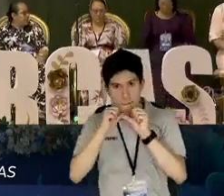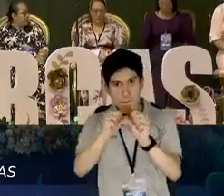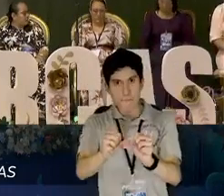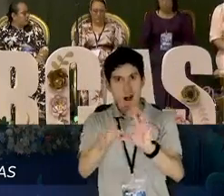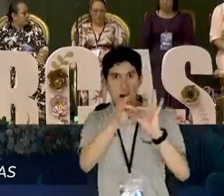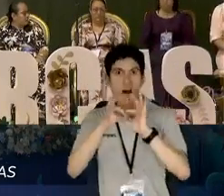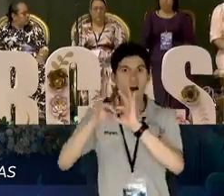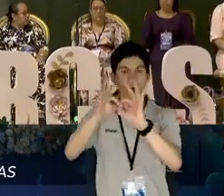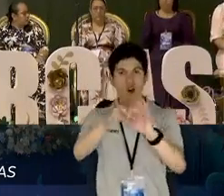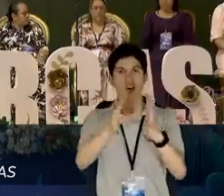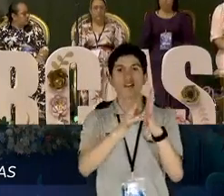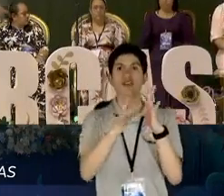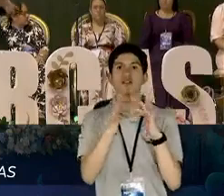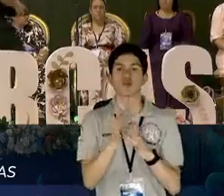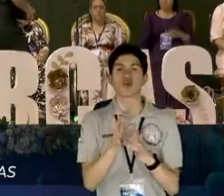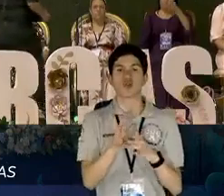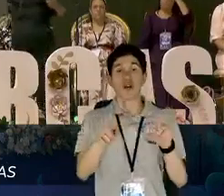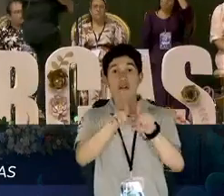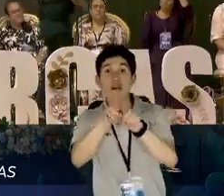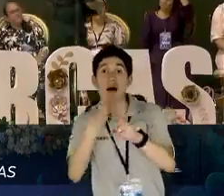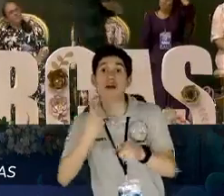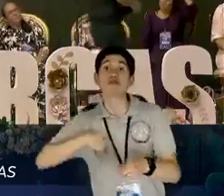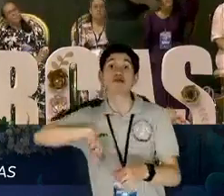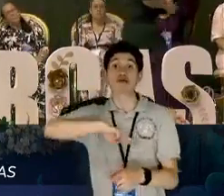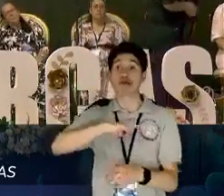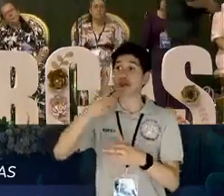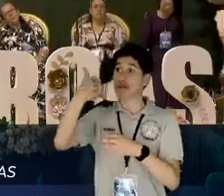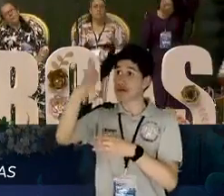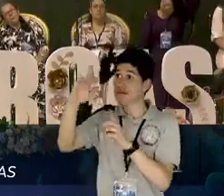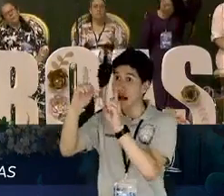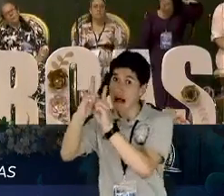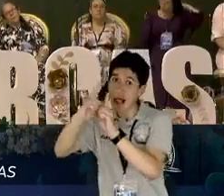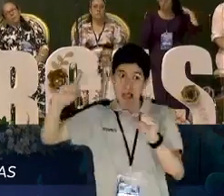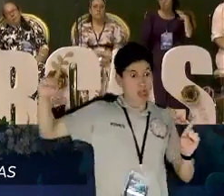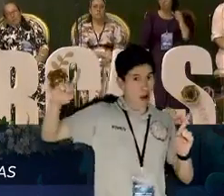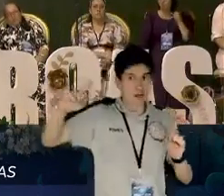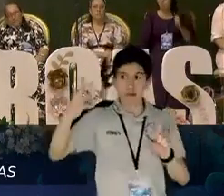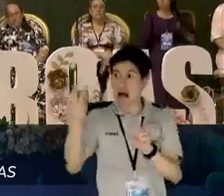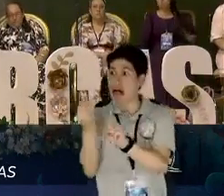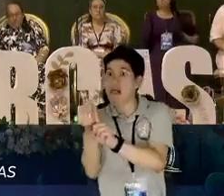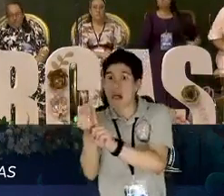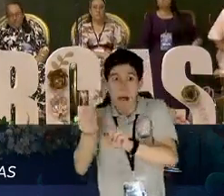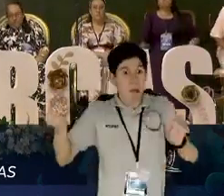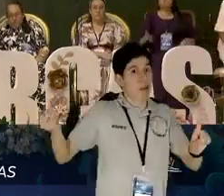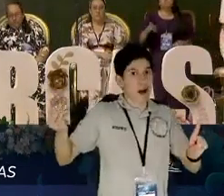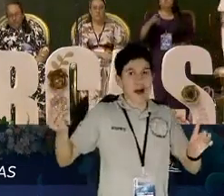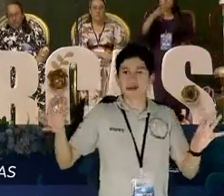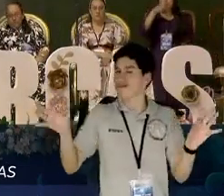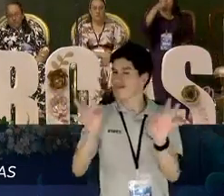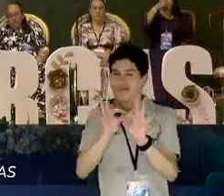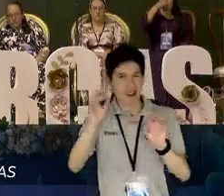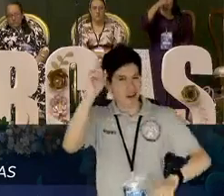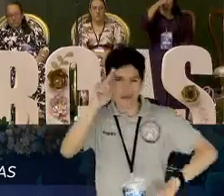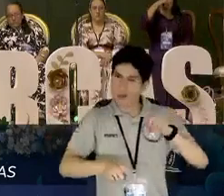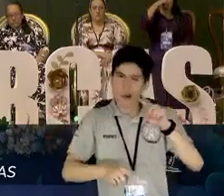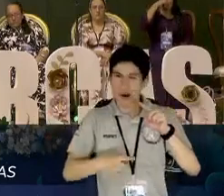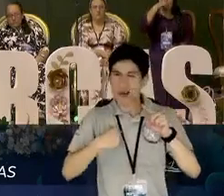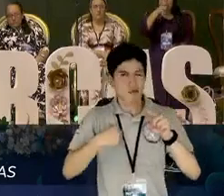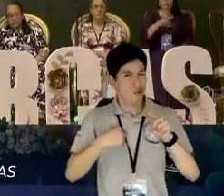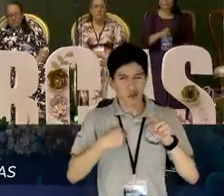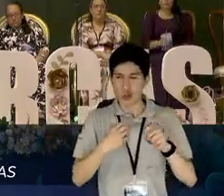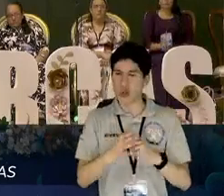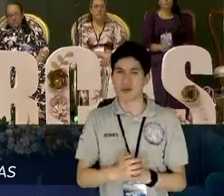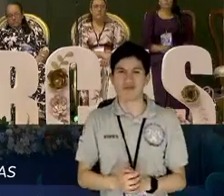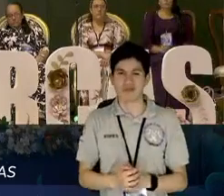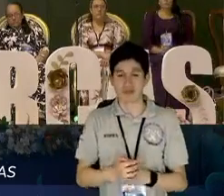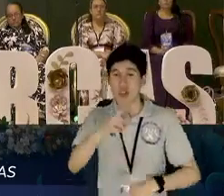Hermano, no nos podemos separar de Cristo, del cuerpo de Cristo, de la iglesia del Señor. Yo no me puedo separar